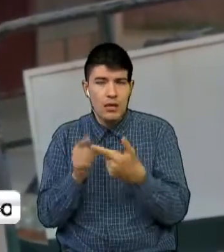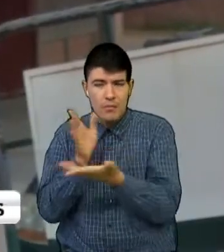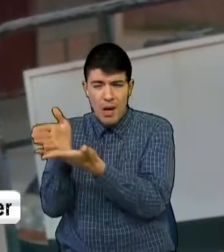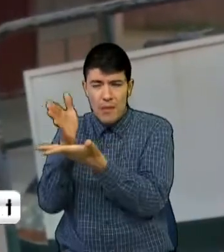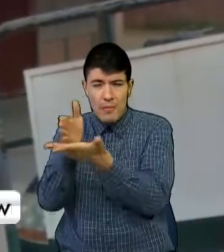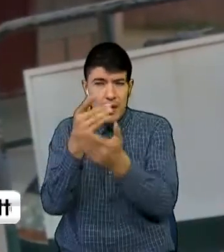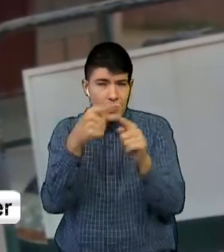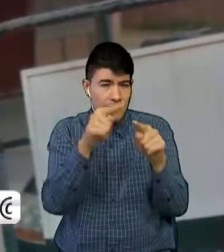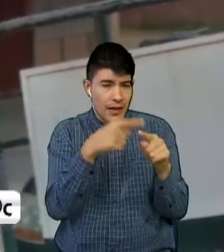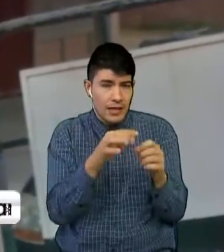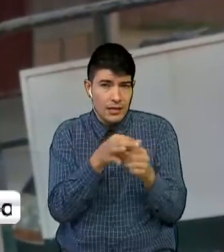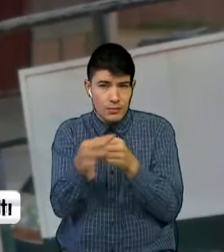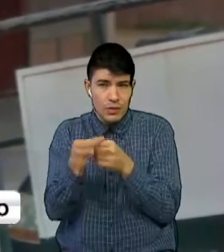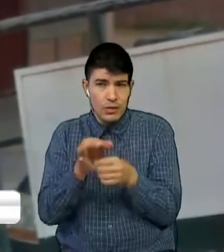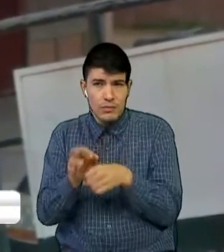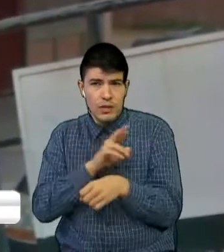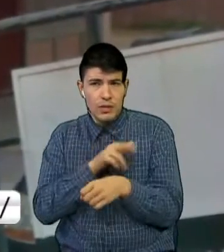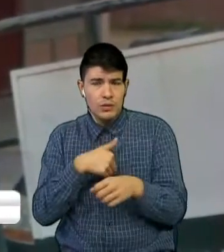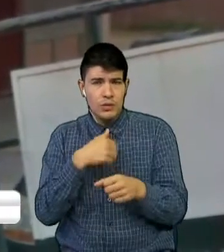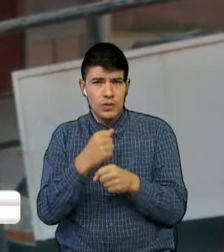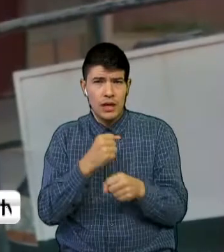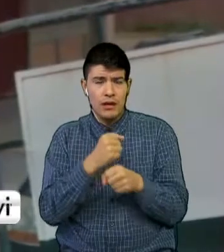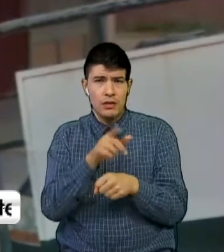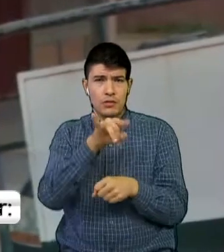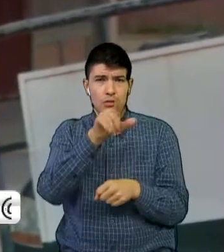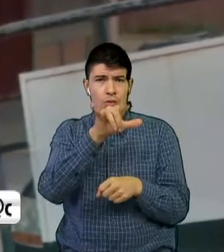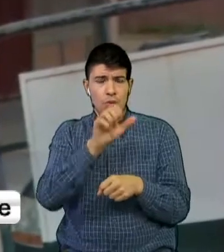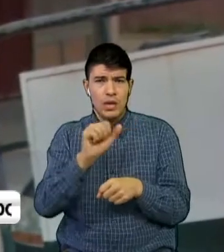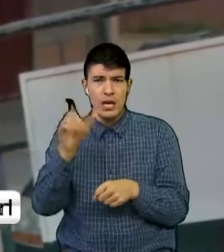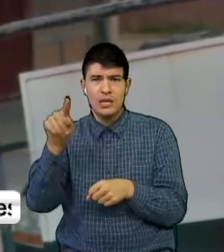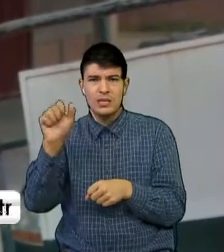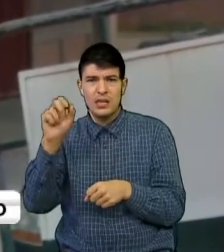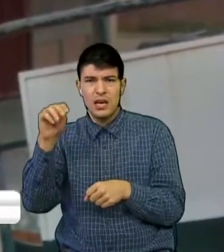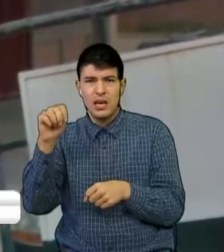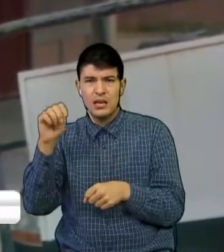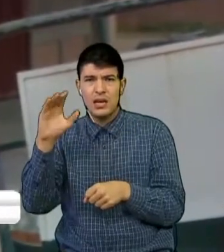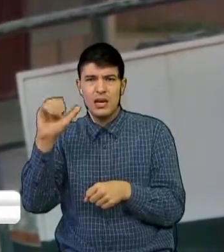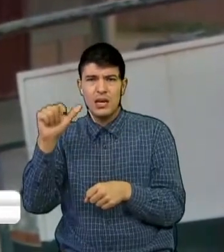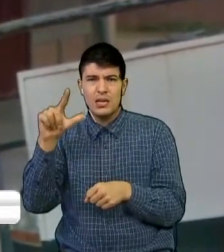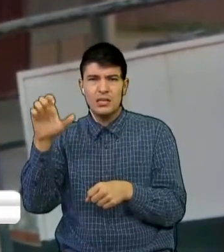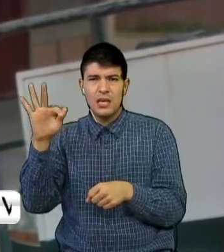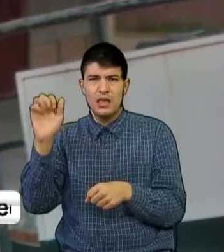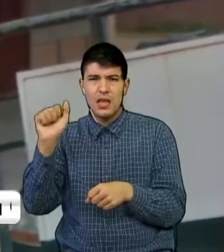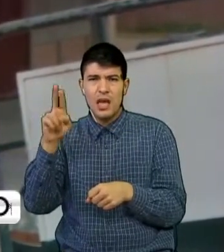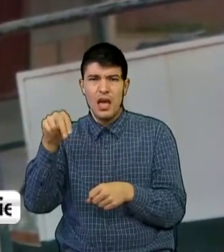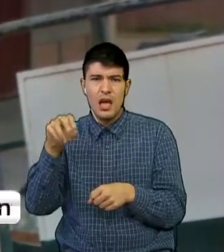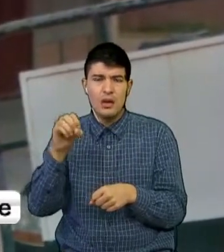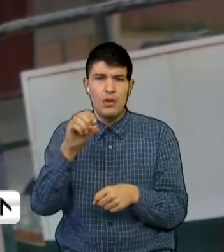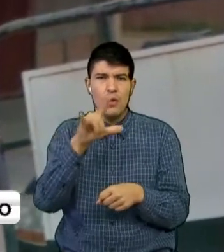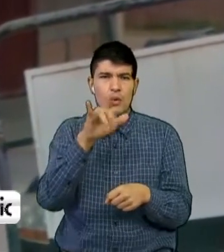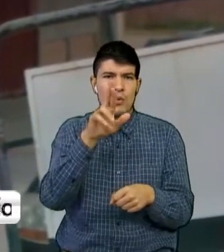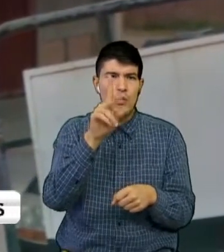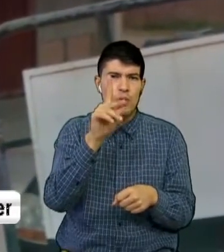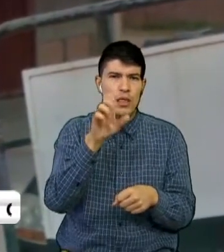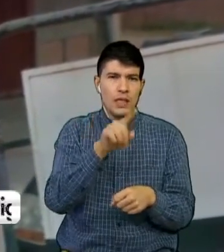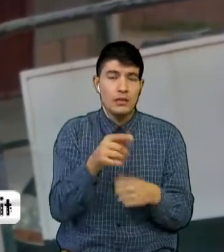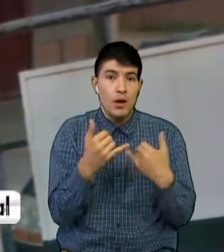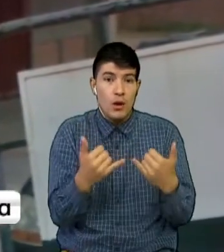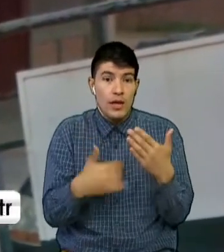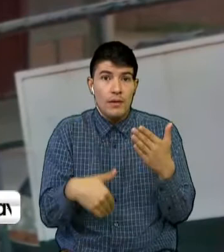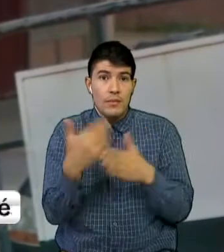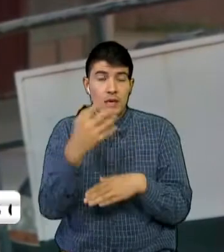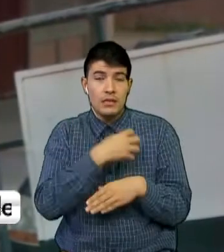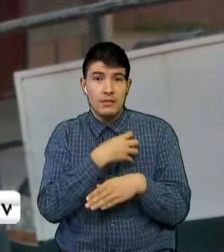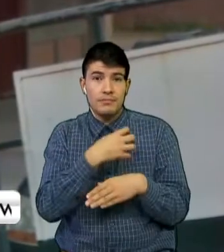municipios estamos trabajando en el zulia san cayetano lourdes y precisamente hoy empieza un torneo